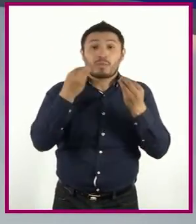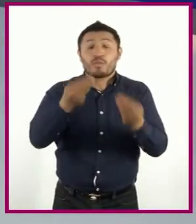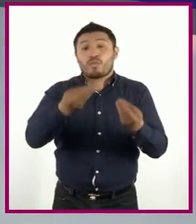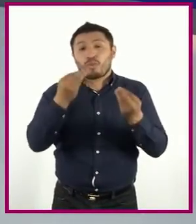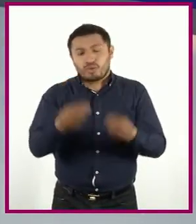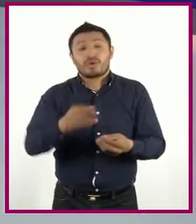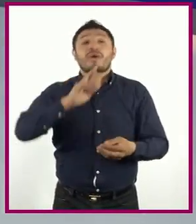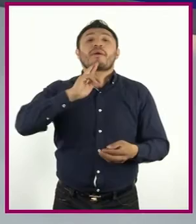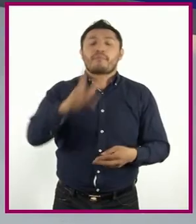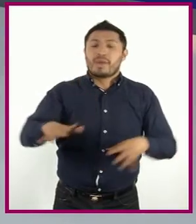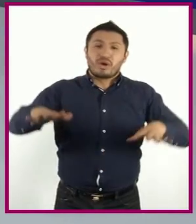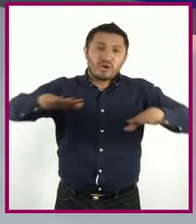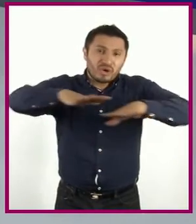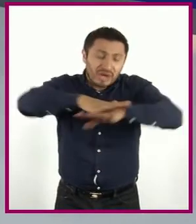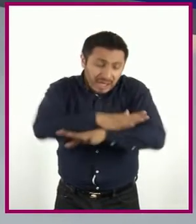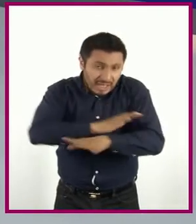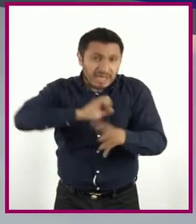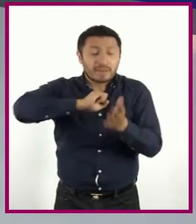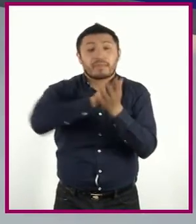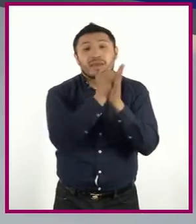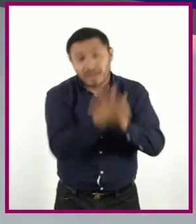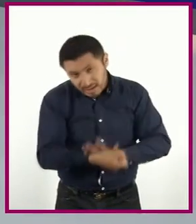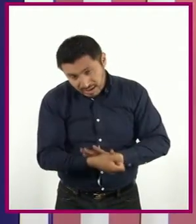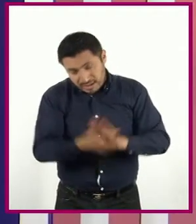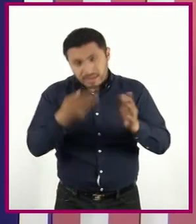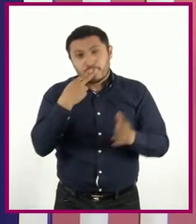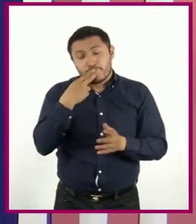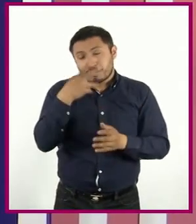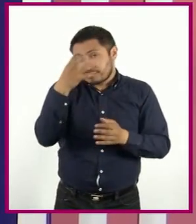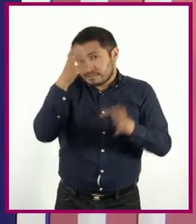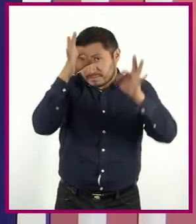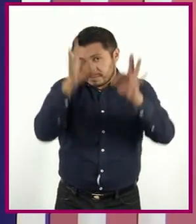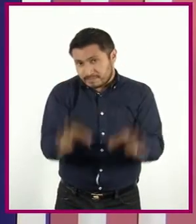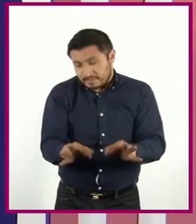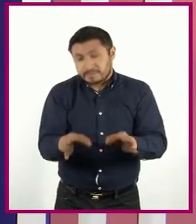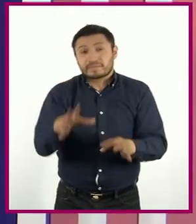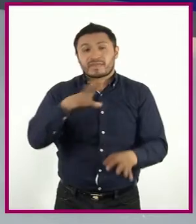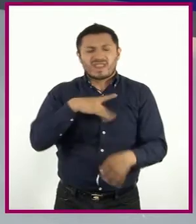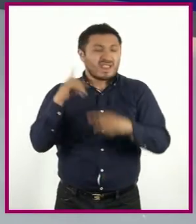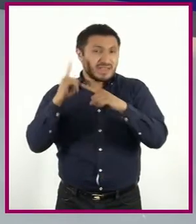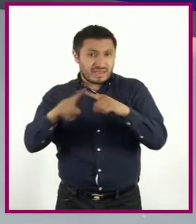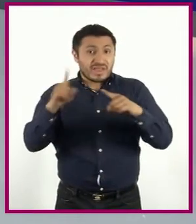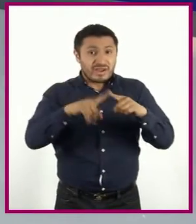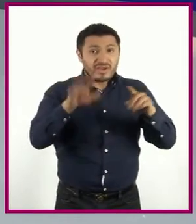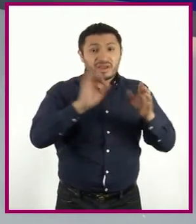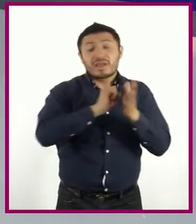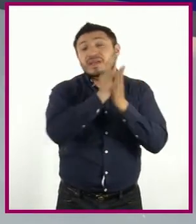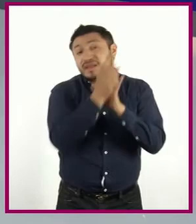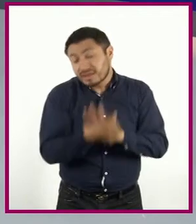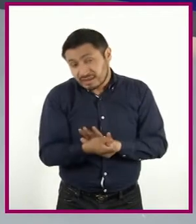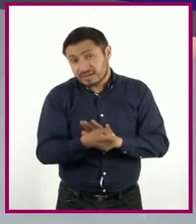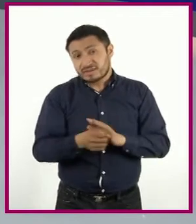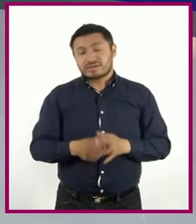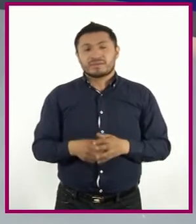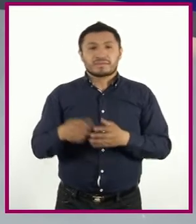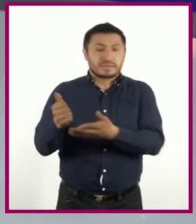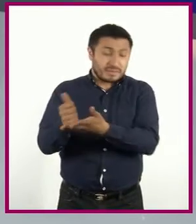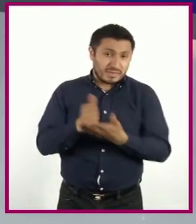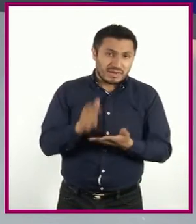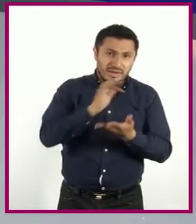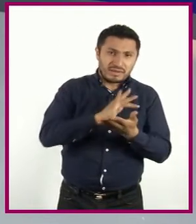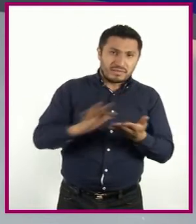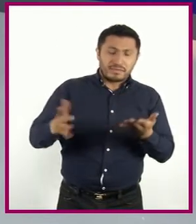es conveniente no caer en las reiteraciones. Hay diferentes tipos de sinonimia. Ayúdame a leer la